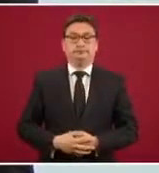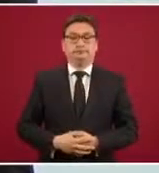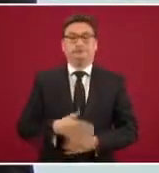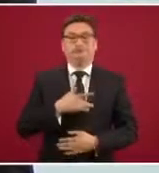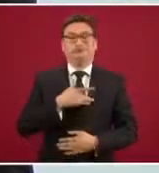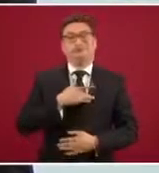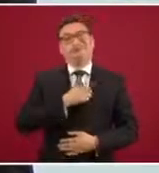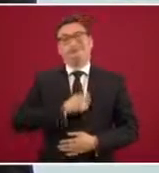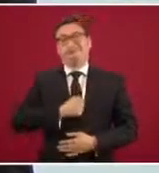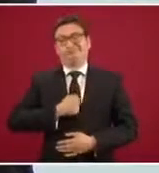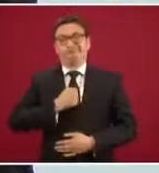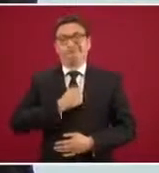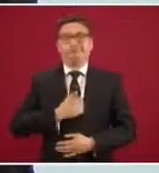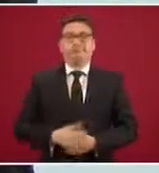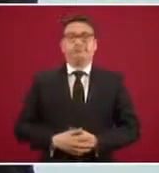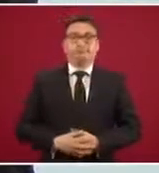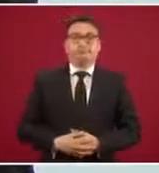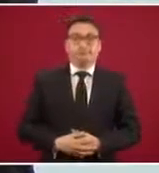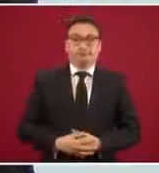desgraciadamente.